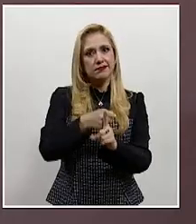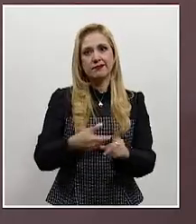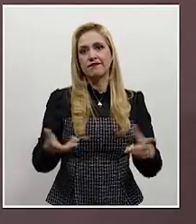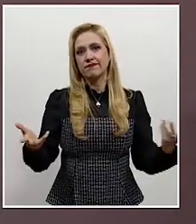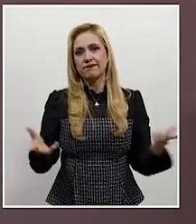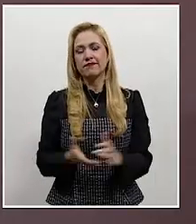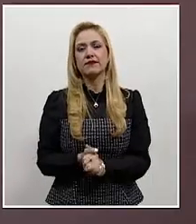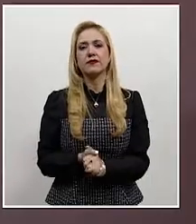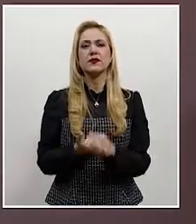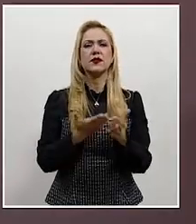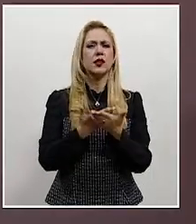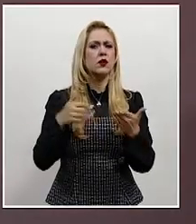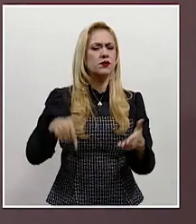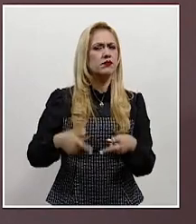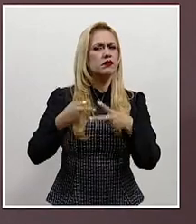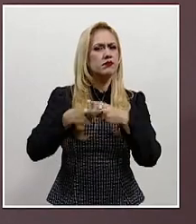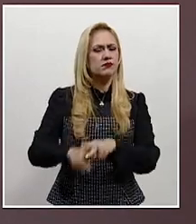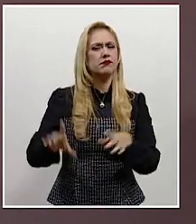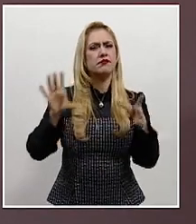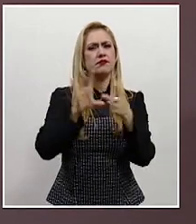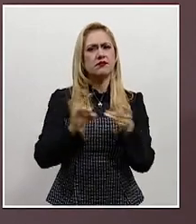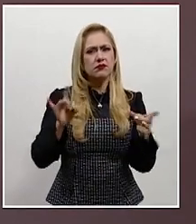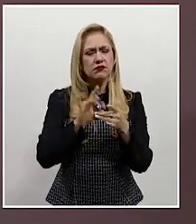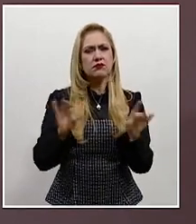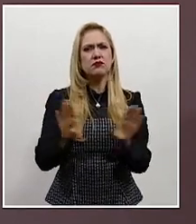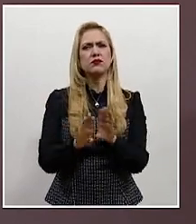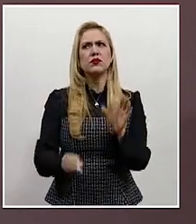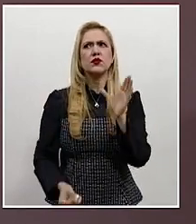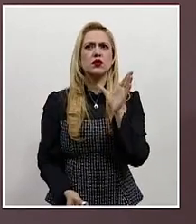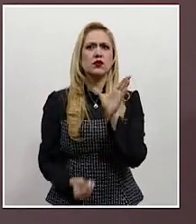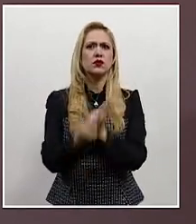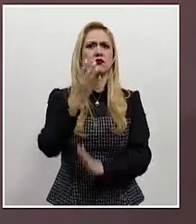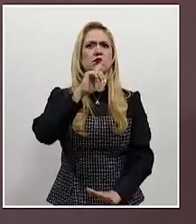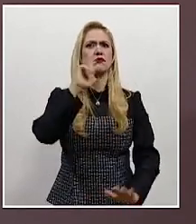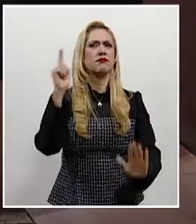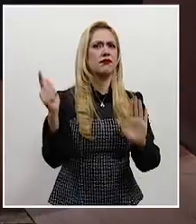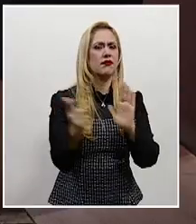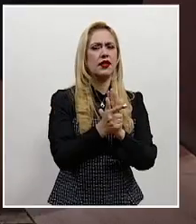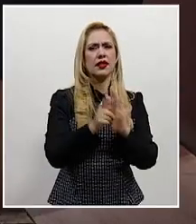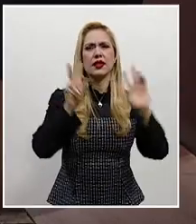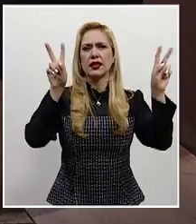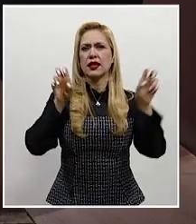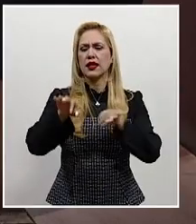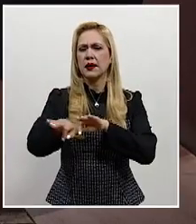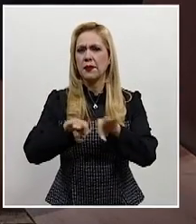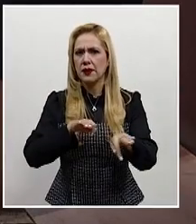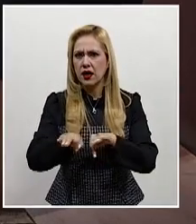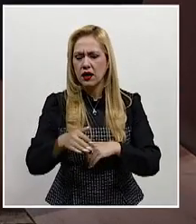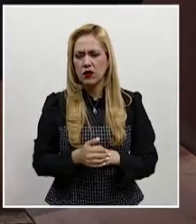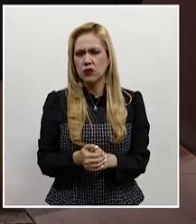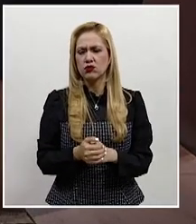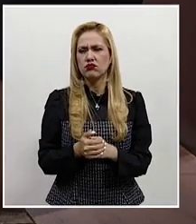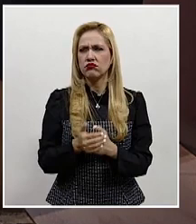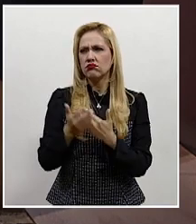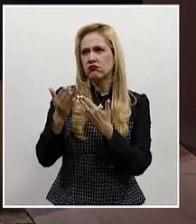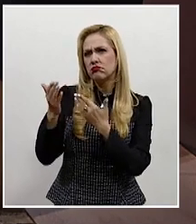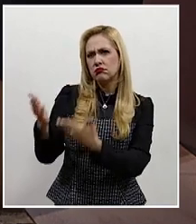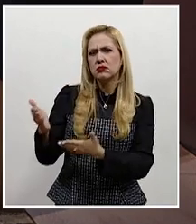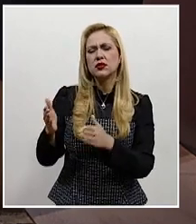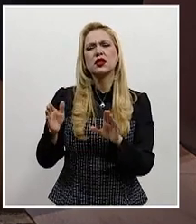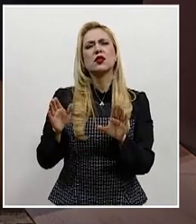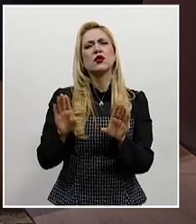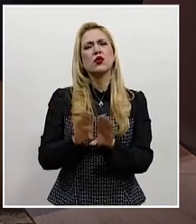iniciar esta charla hablando sobre el nuevo sistema de justicia laboral. Maestra, explíquenos los